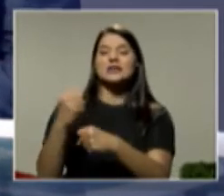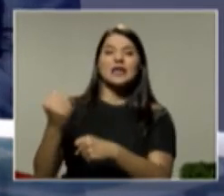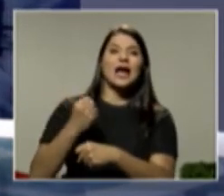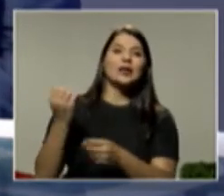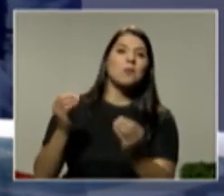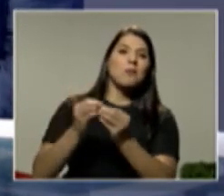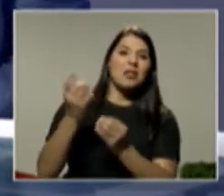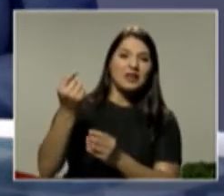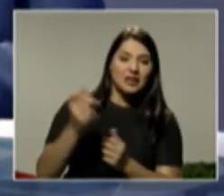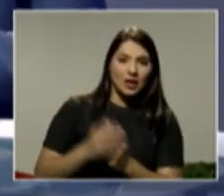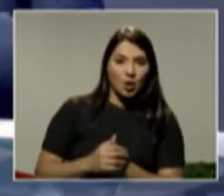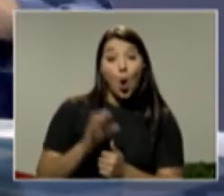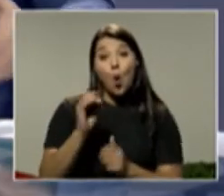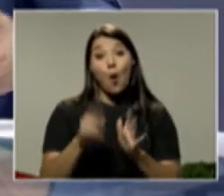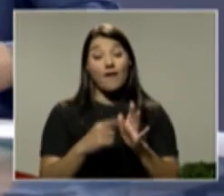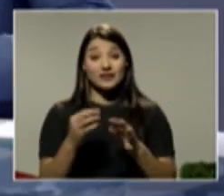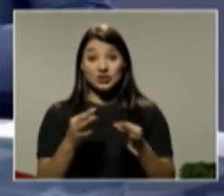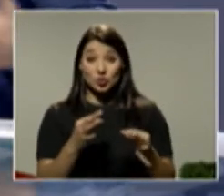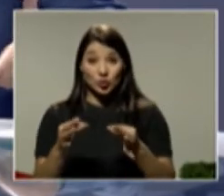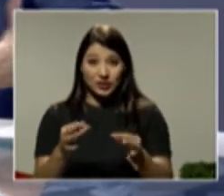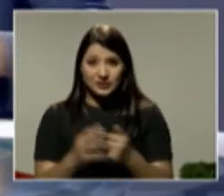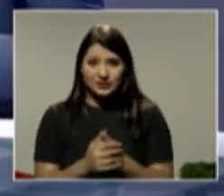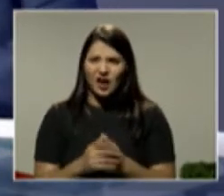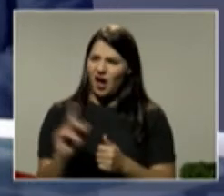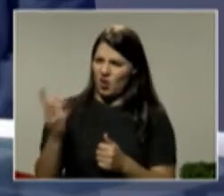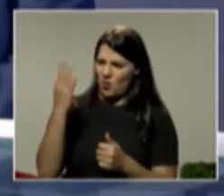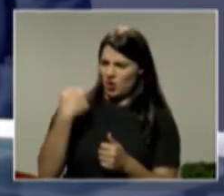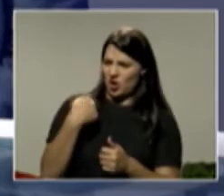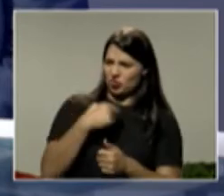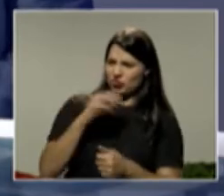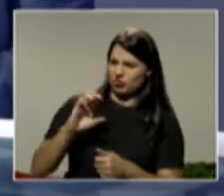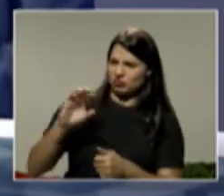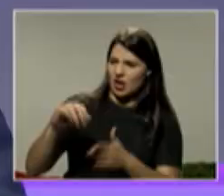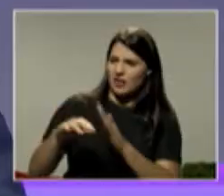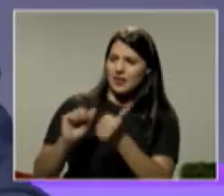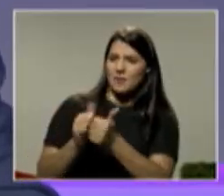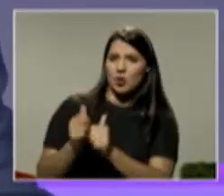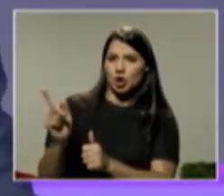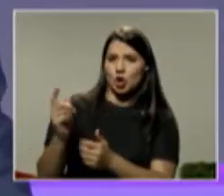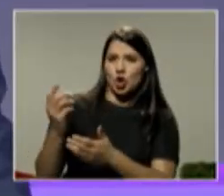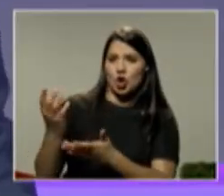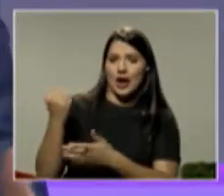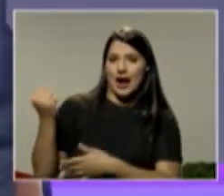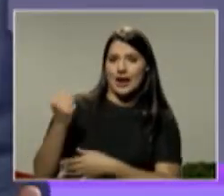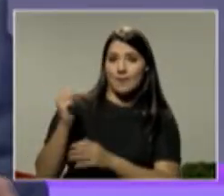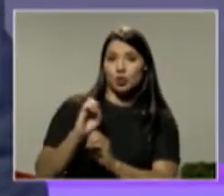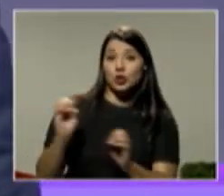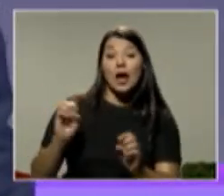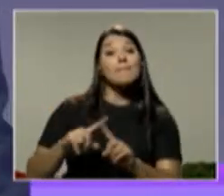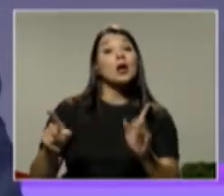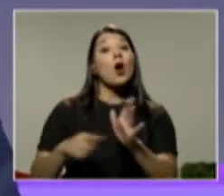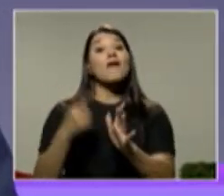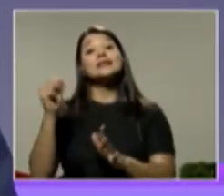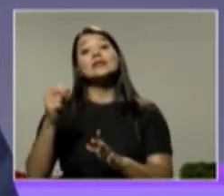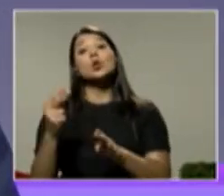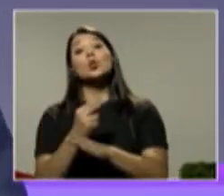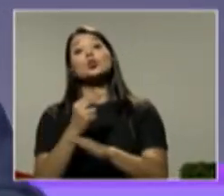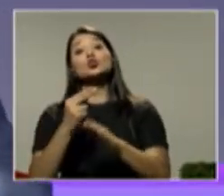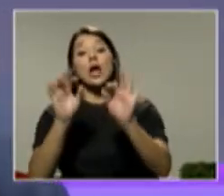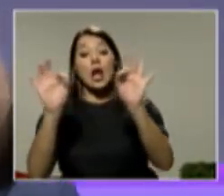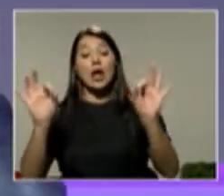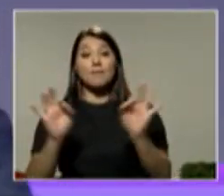país, dicen, ¿por qué nosotros tenemos que invertir en deporte si eso no nos genera nada? Pero si utilizan la imagen de Keylor Navas, por ejemplo,